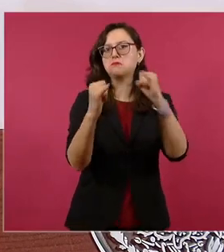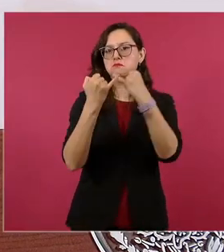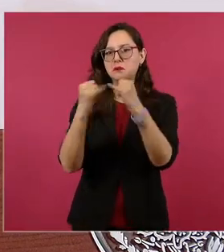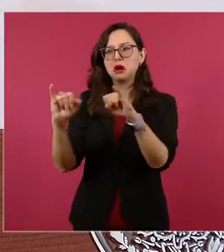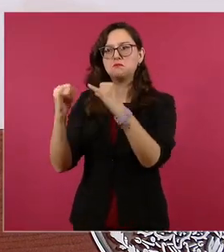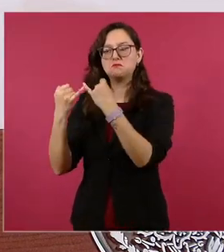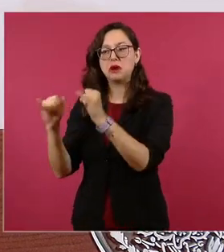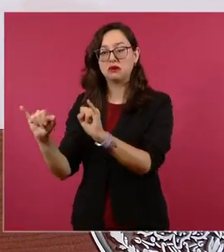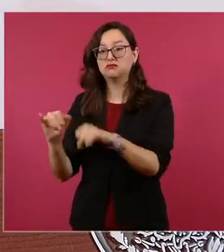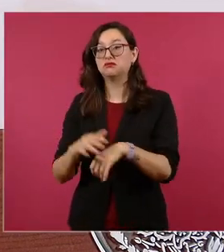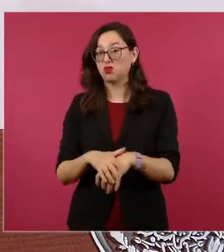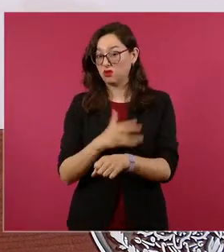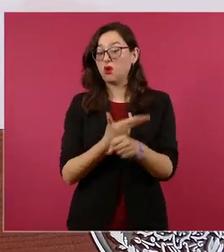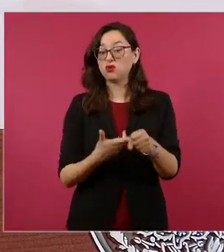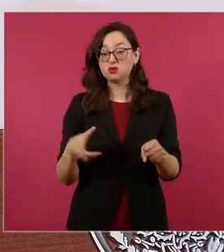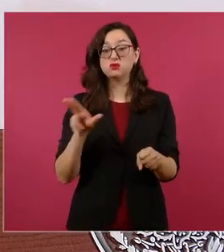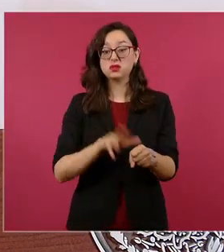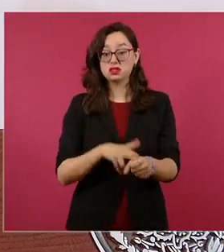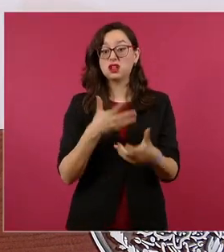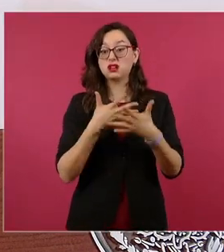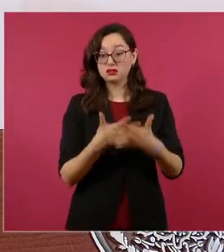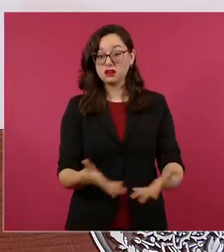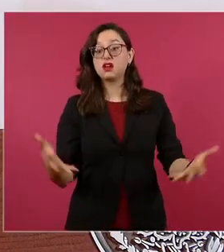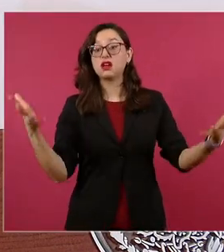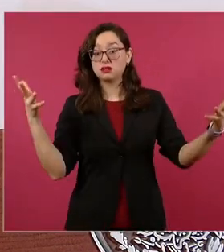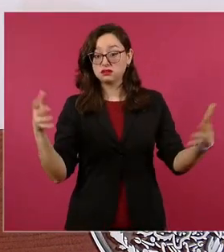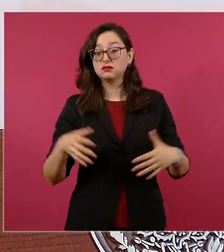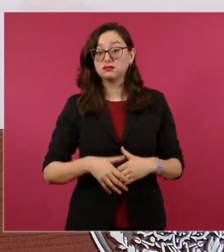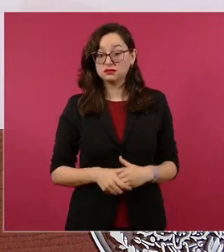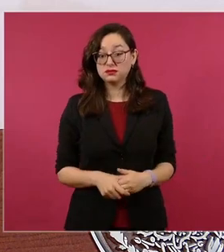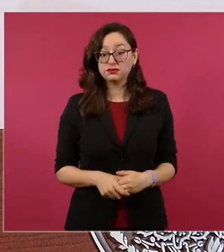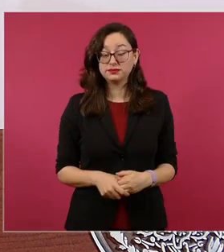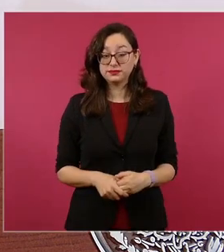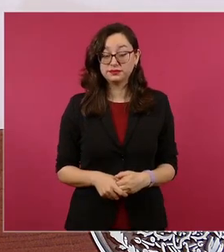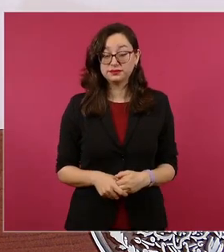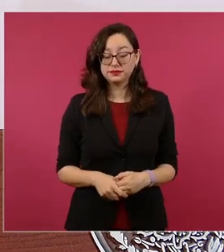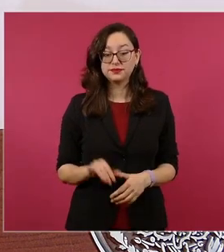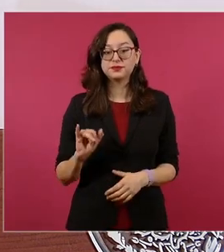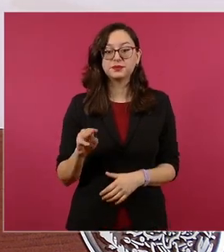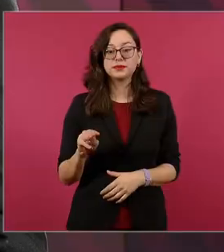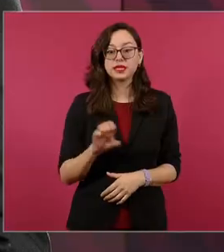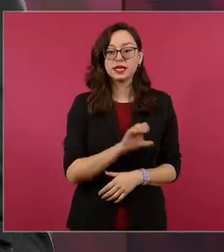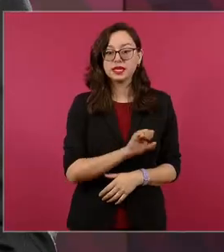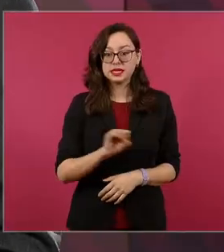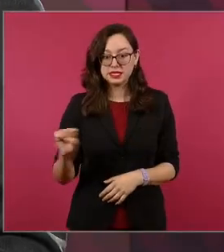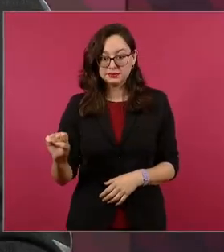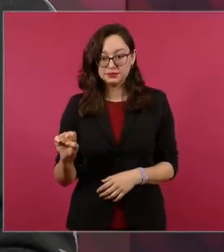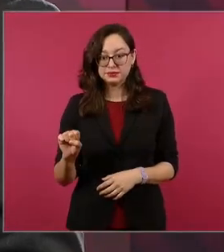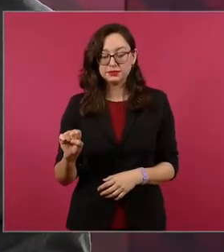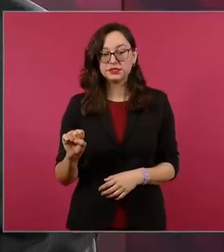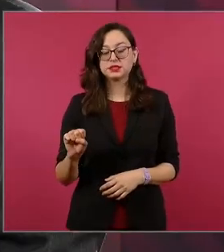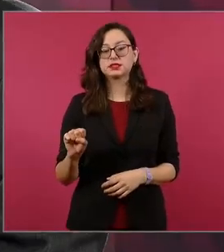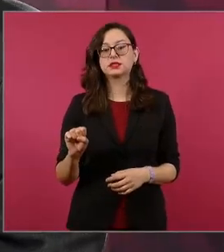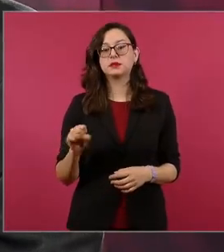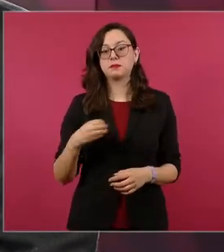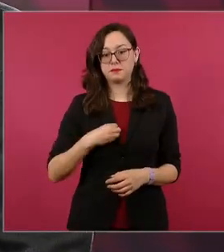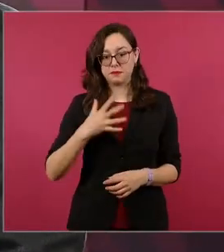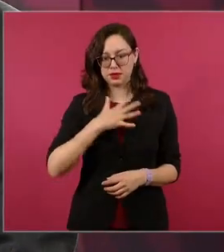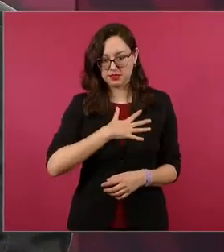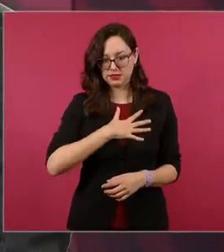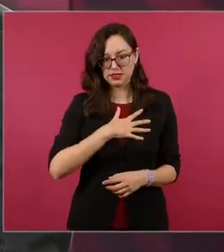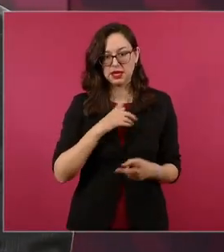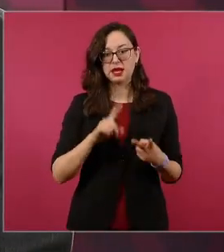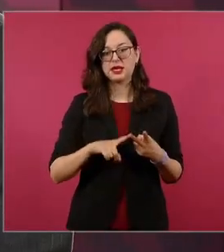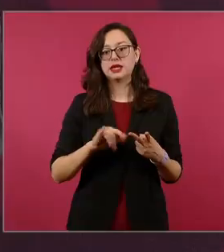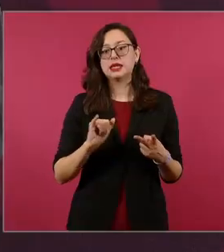muy grandes, del IMSS Bienestar, del IMSS Ordinario y